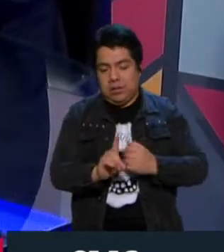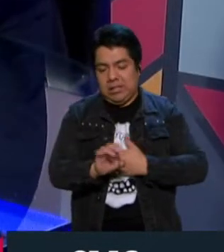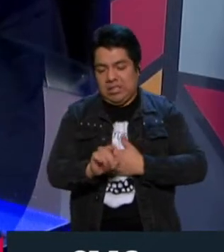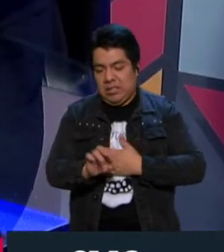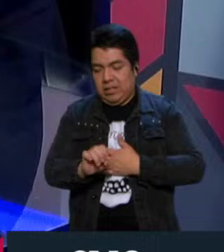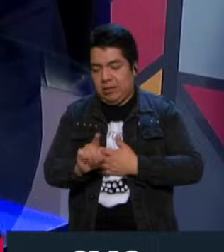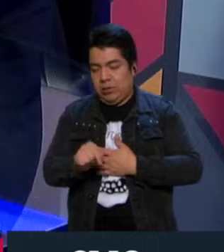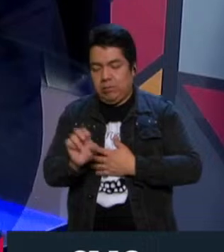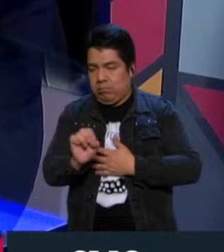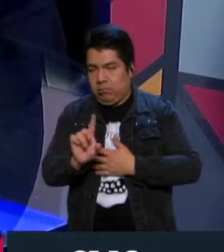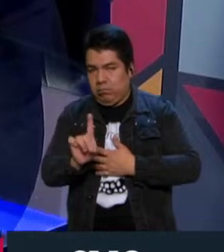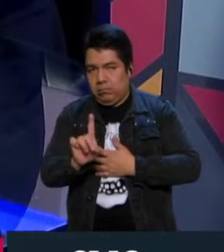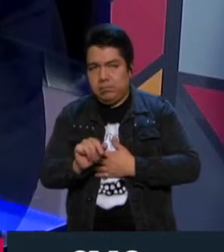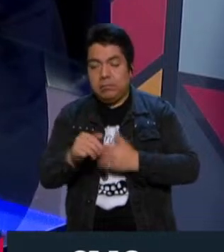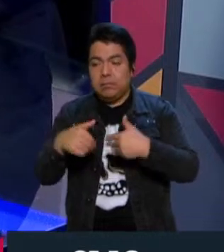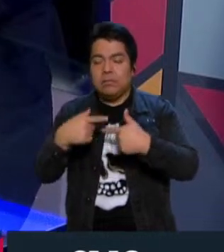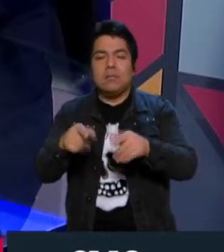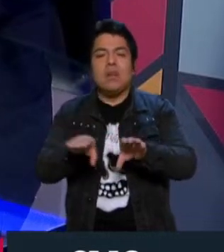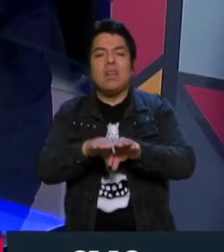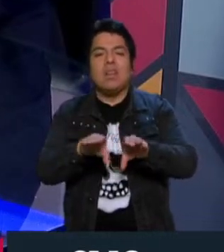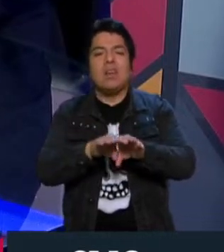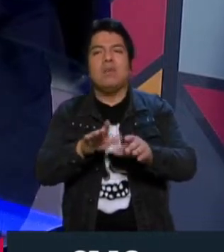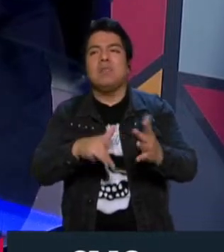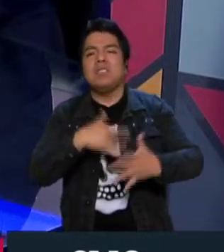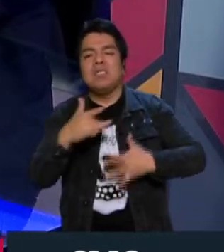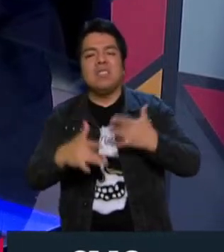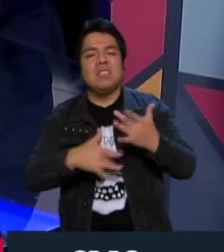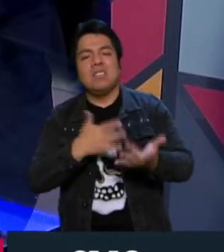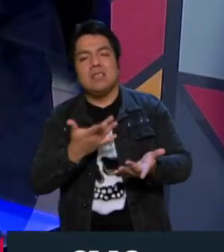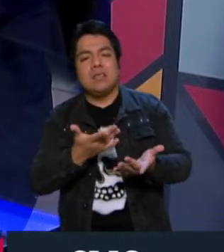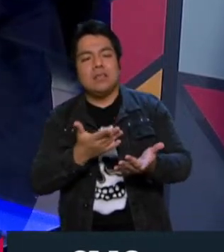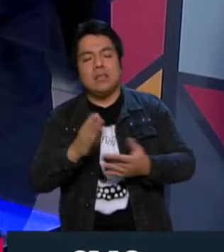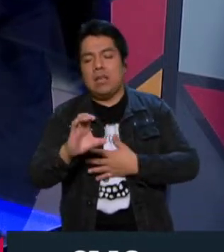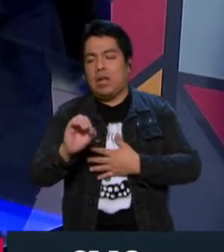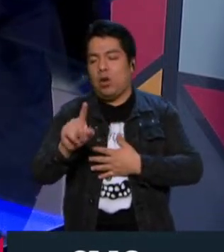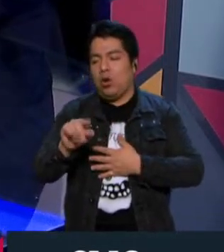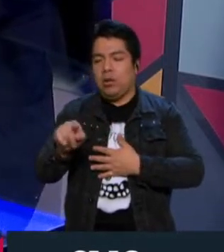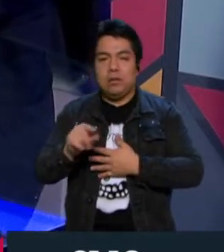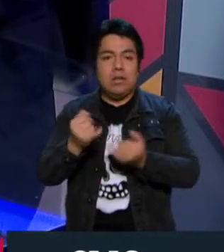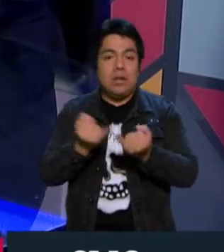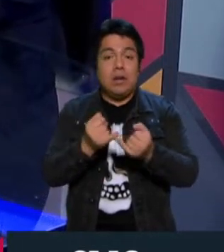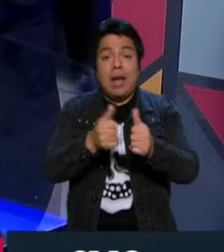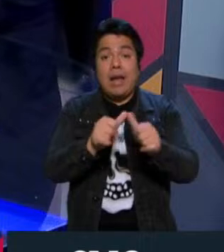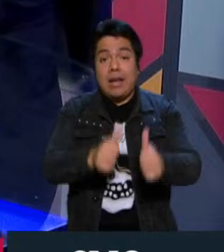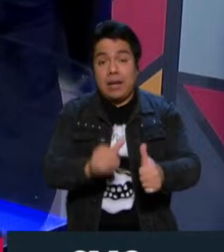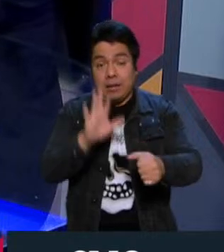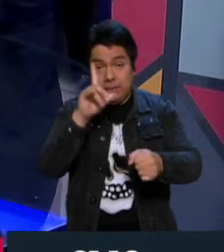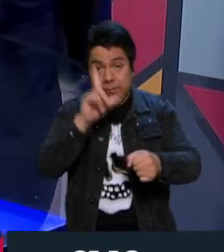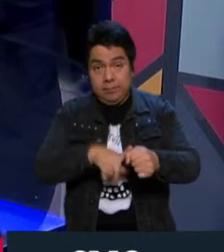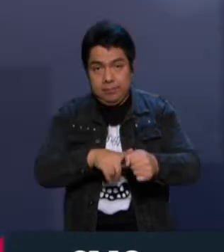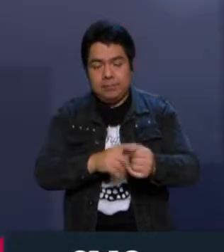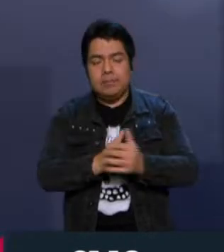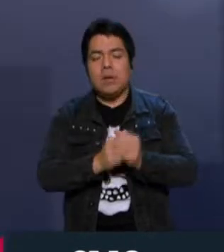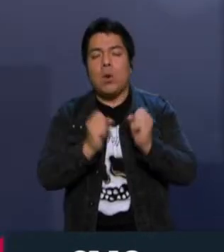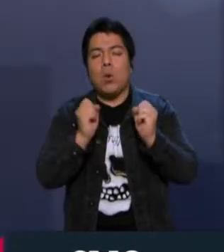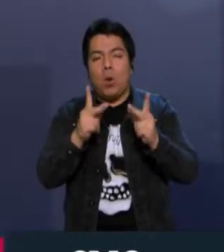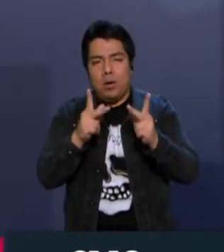bueno, está bueno. Parte como de descolonizarnos también en la concepción de lo que es arte y cultura, ¿no? Claro. Y para esta